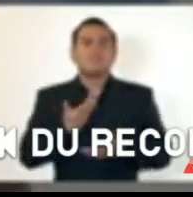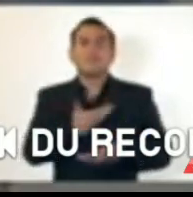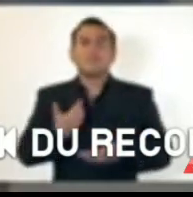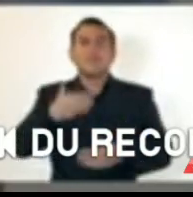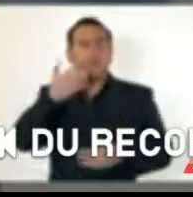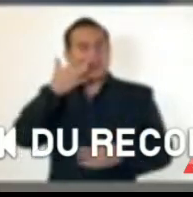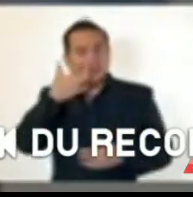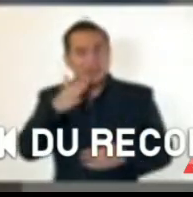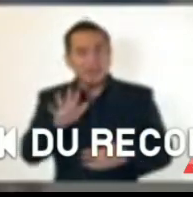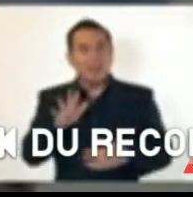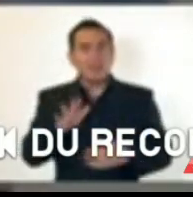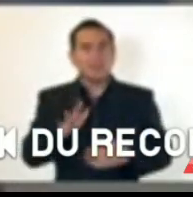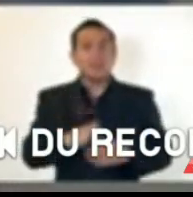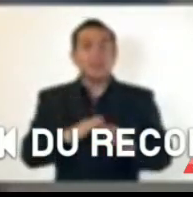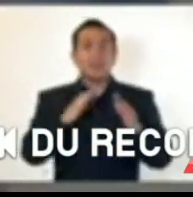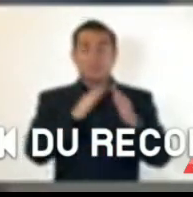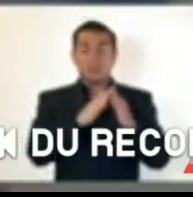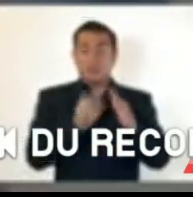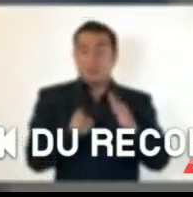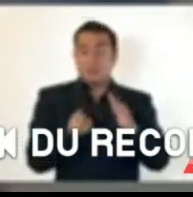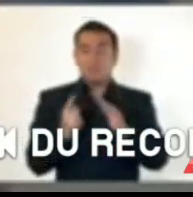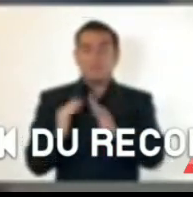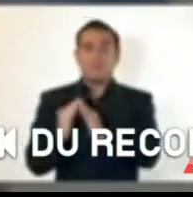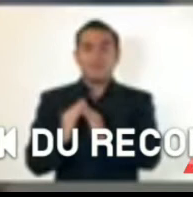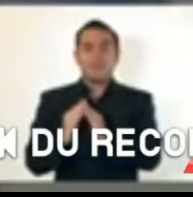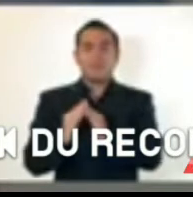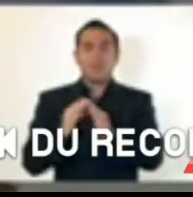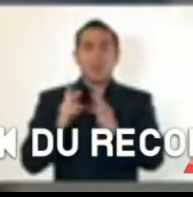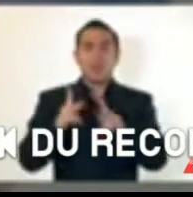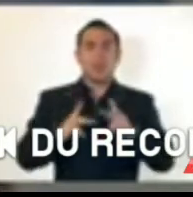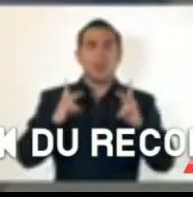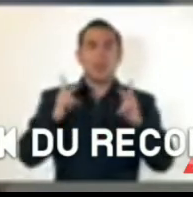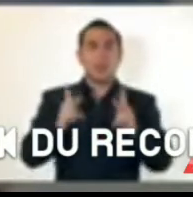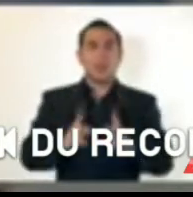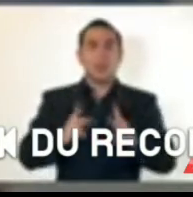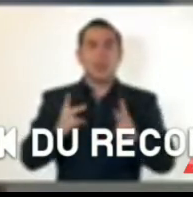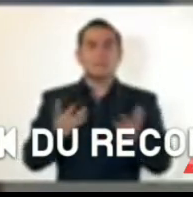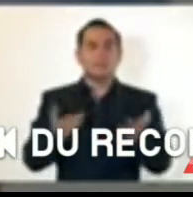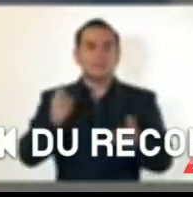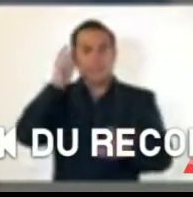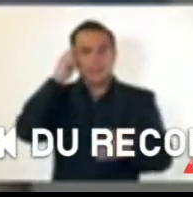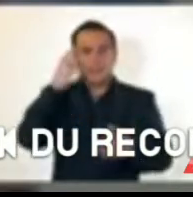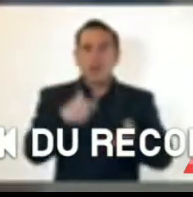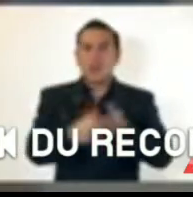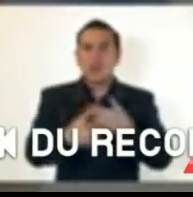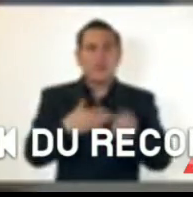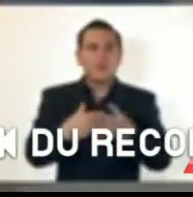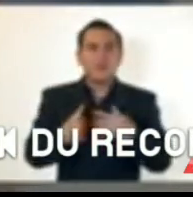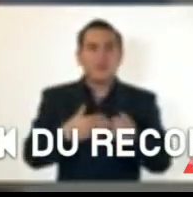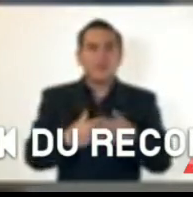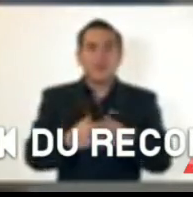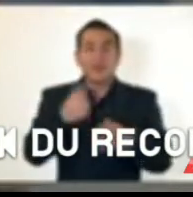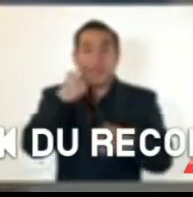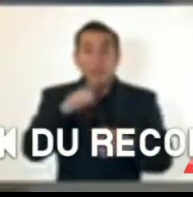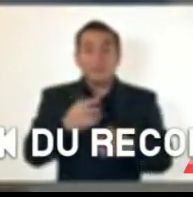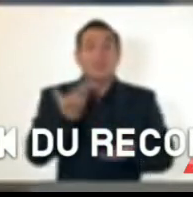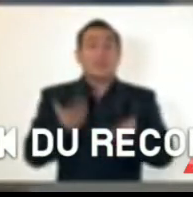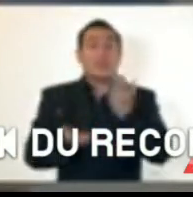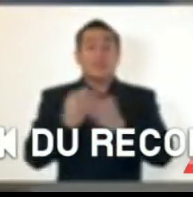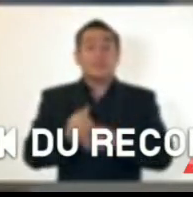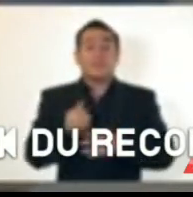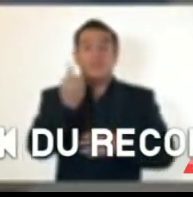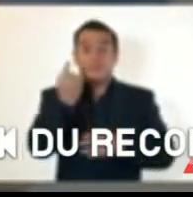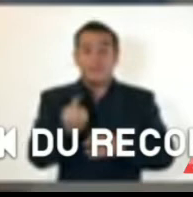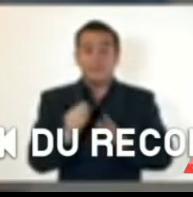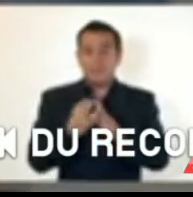va a ningún lado, pero sale a hablar con la vecina. No entiende que la vecina puede estar contagiada. Usted va a llevar la peste a su familia.